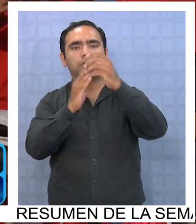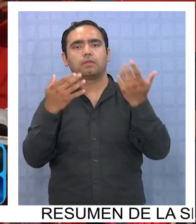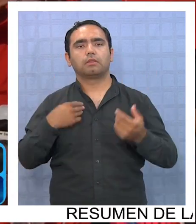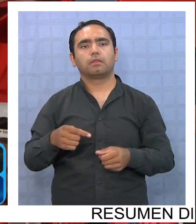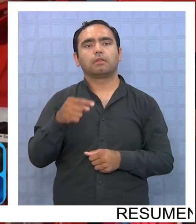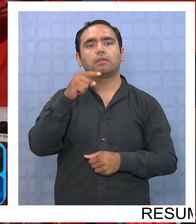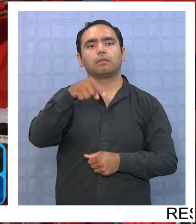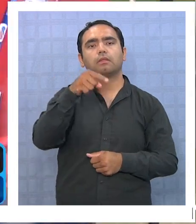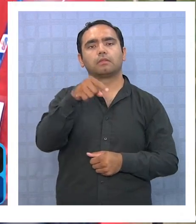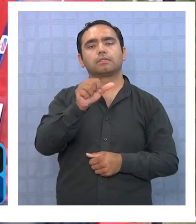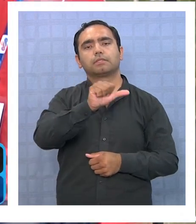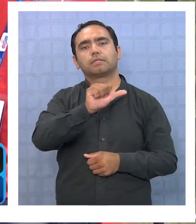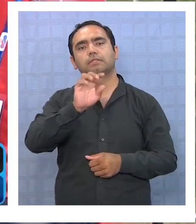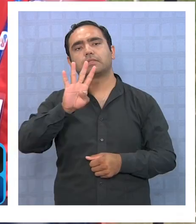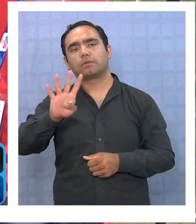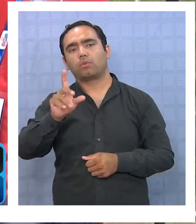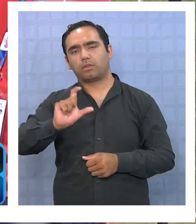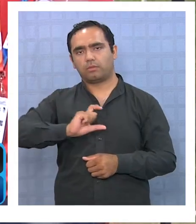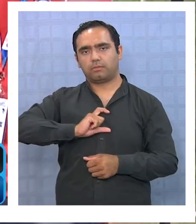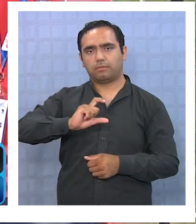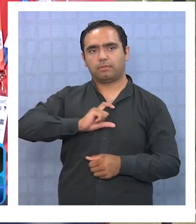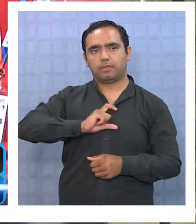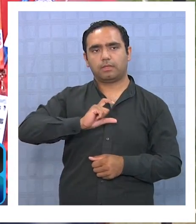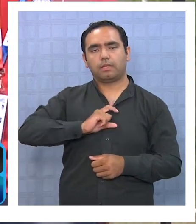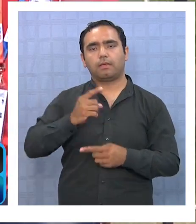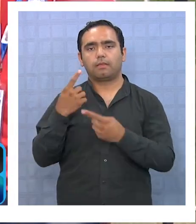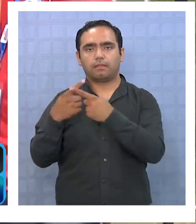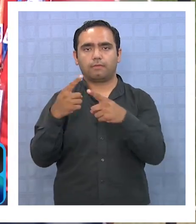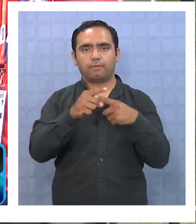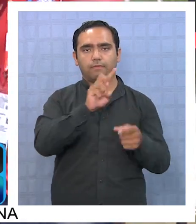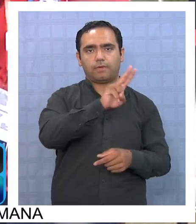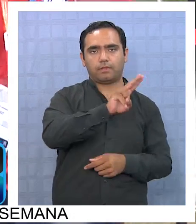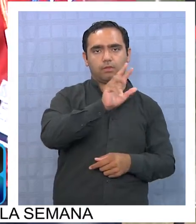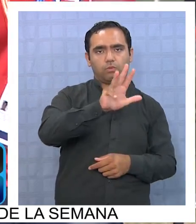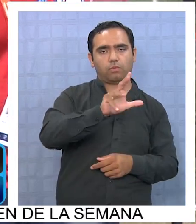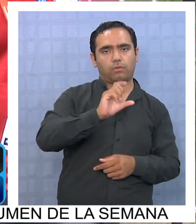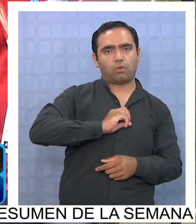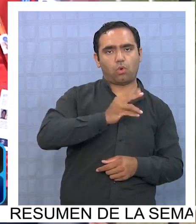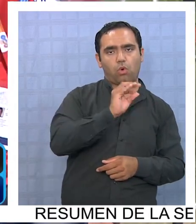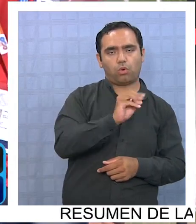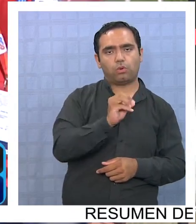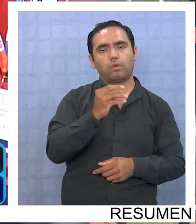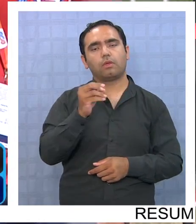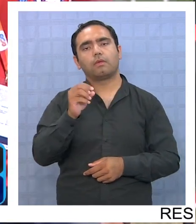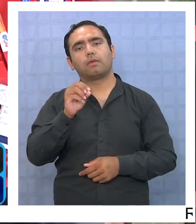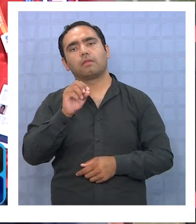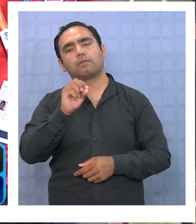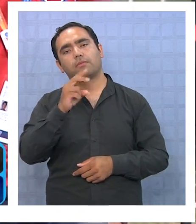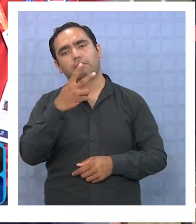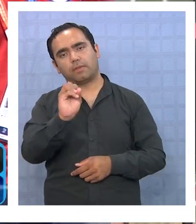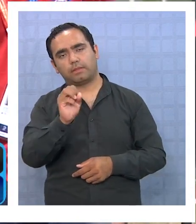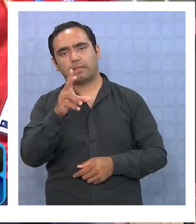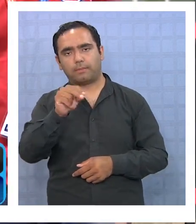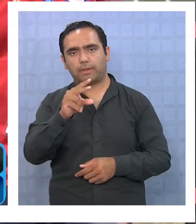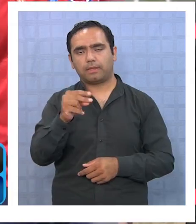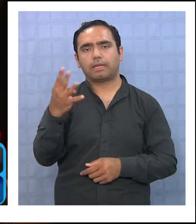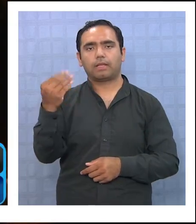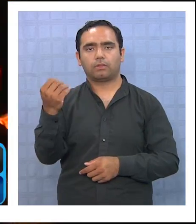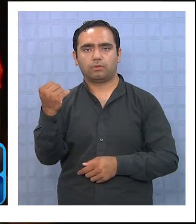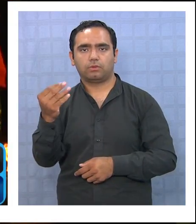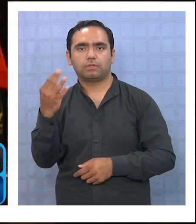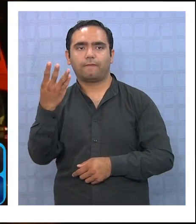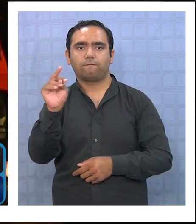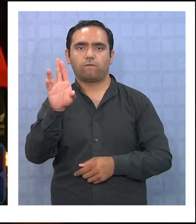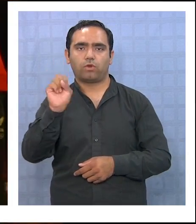sumando 64 medallas repartidas en 29 de oro, 21 de plata y 14 de bronce. Hazaña sorpresiva de